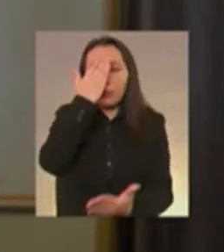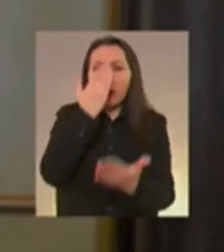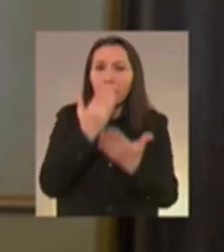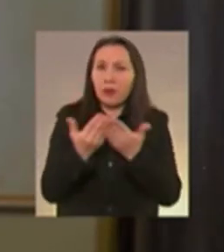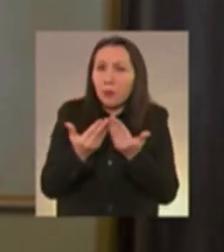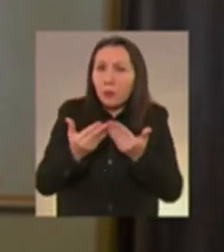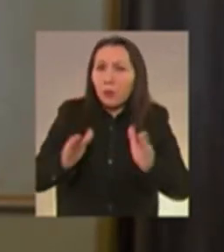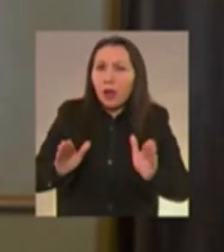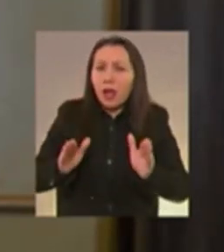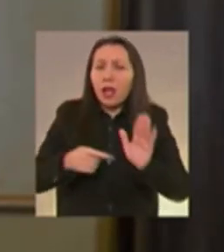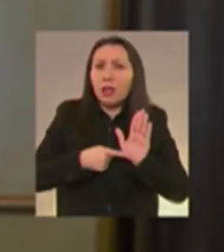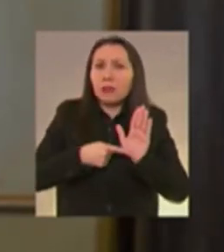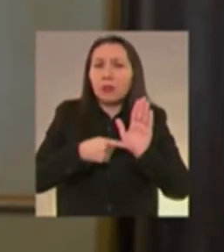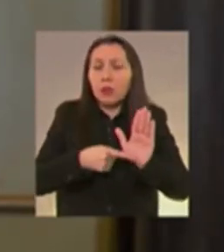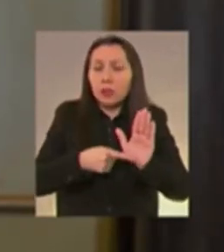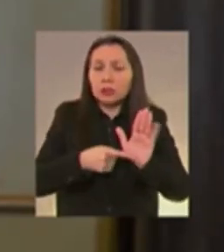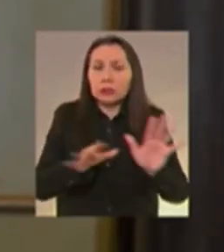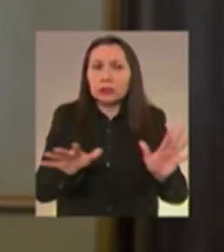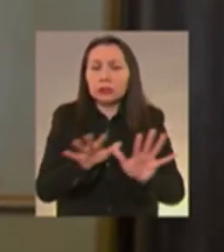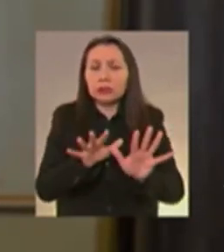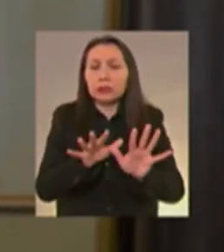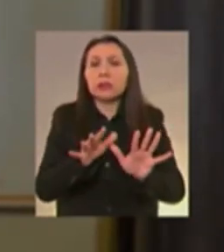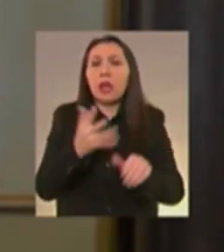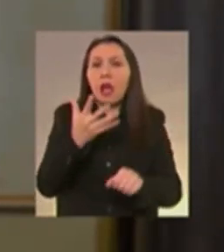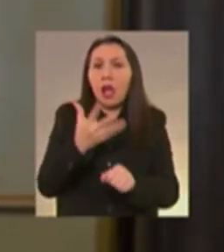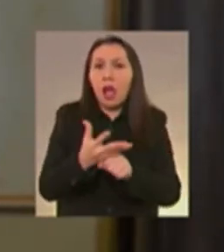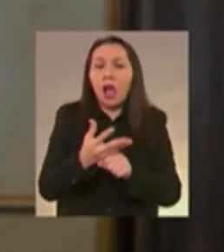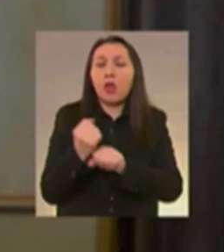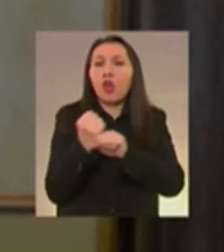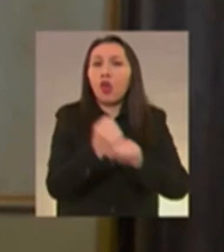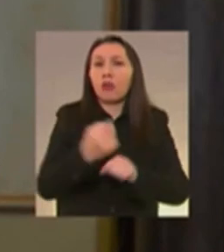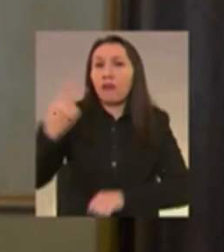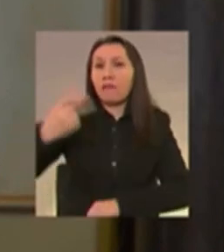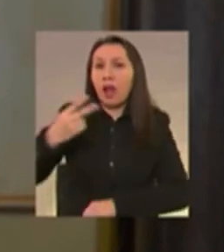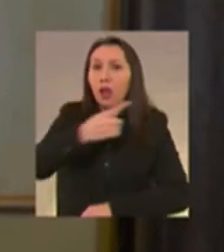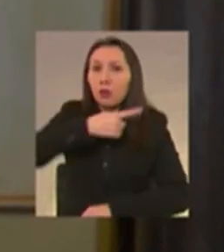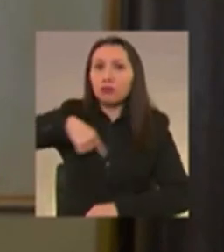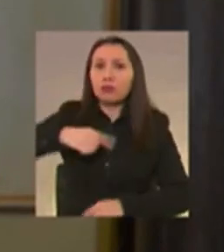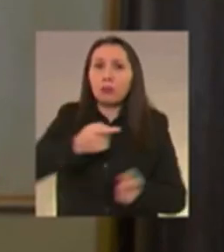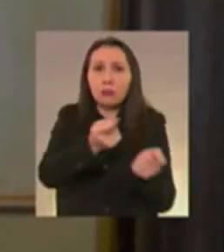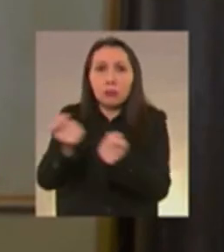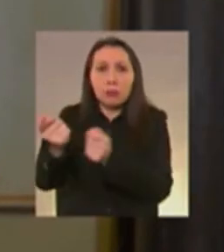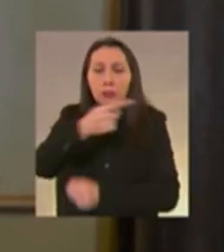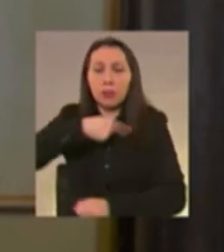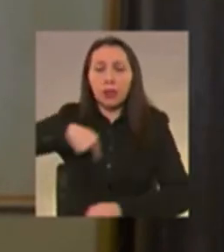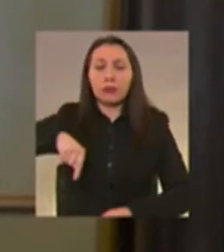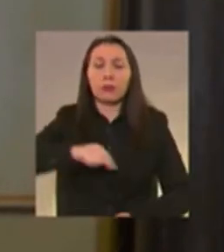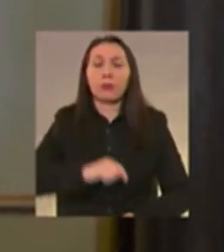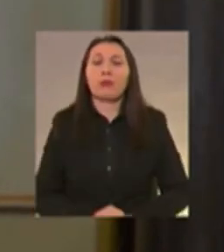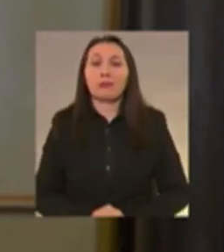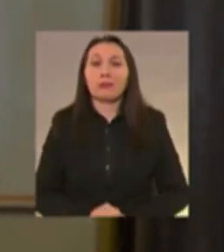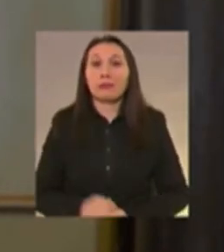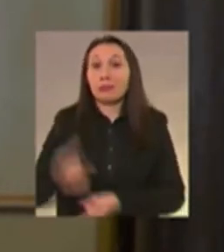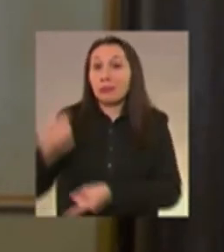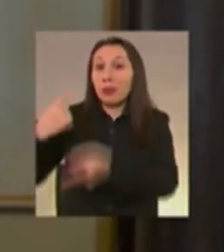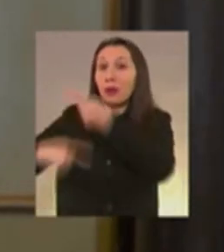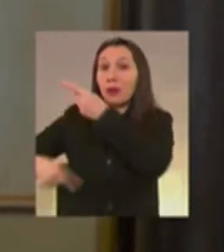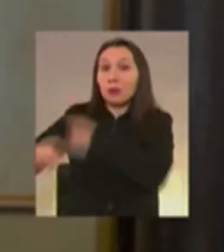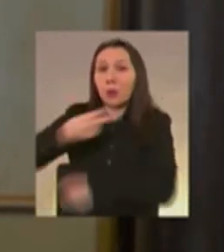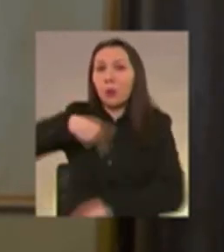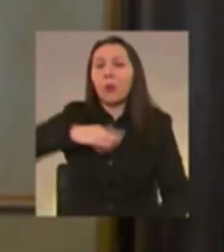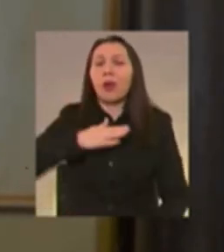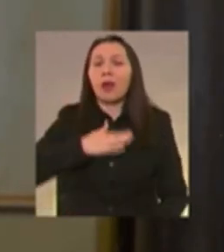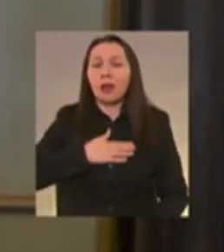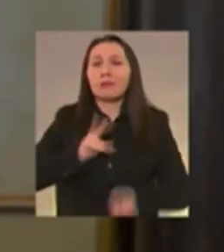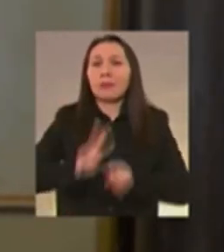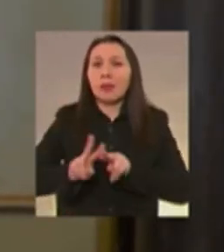cualquier manifestación que atente contra los valores que nos son comunes. Porque la historia es nuestra y